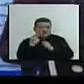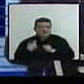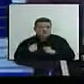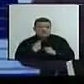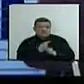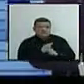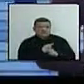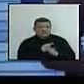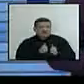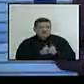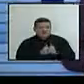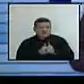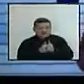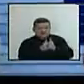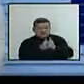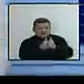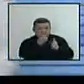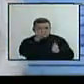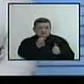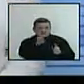nuestros